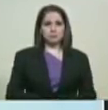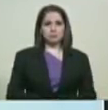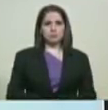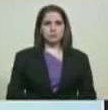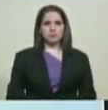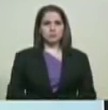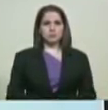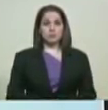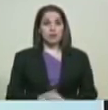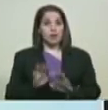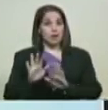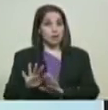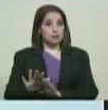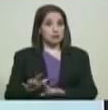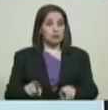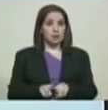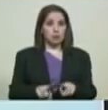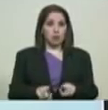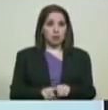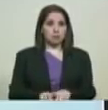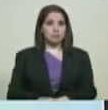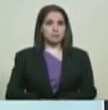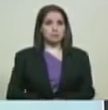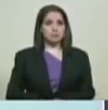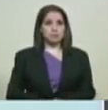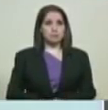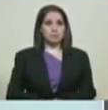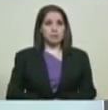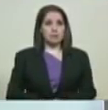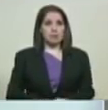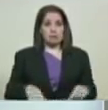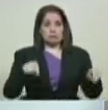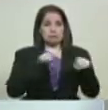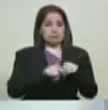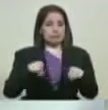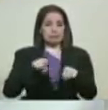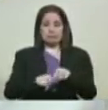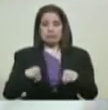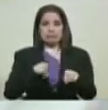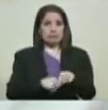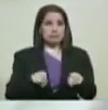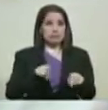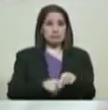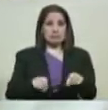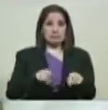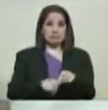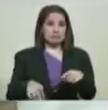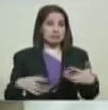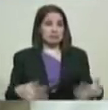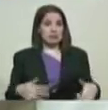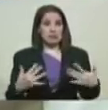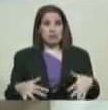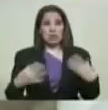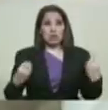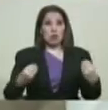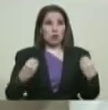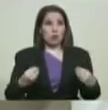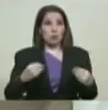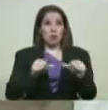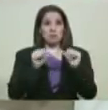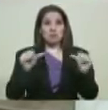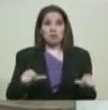Y así por el estilo, una crítica nacional se alzó muy fuerte en la década de los 90 contra el sistema